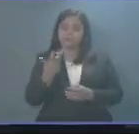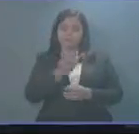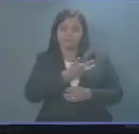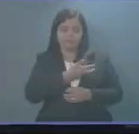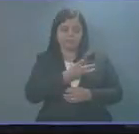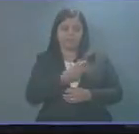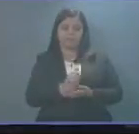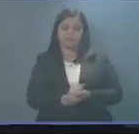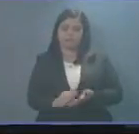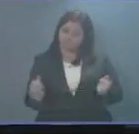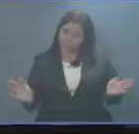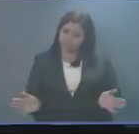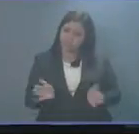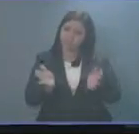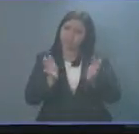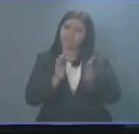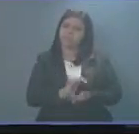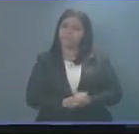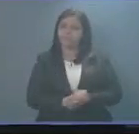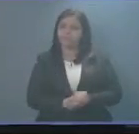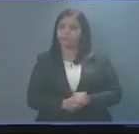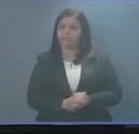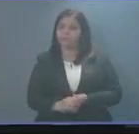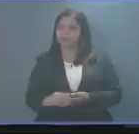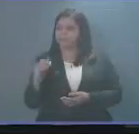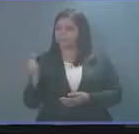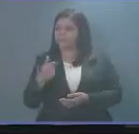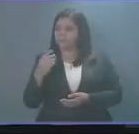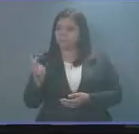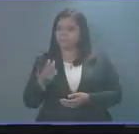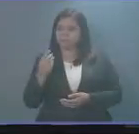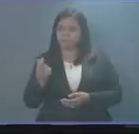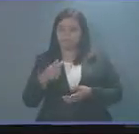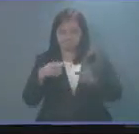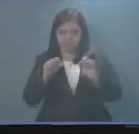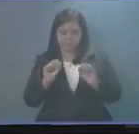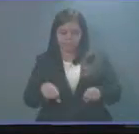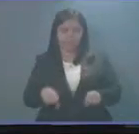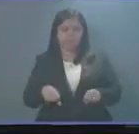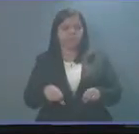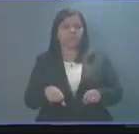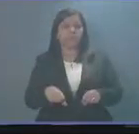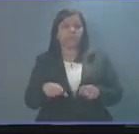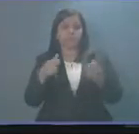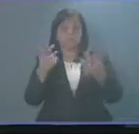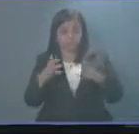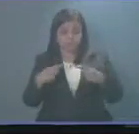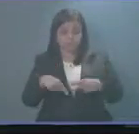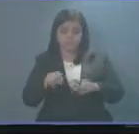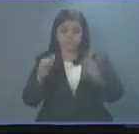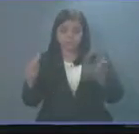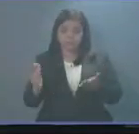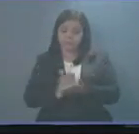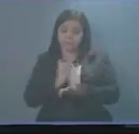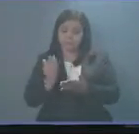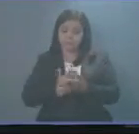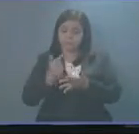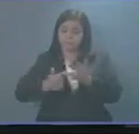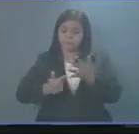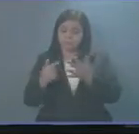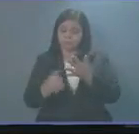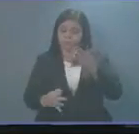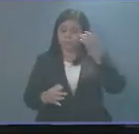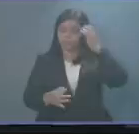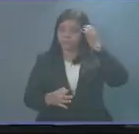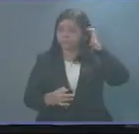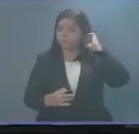que inmediatamente o muy pronto asuman el estudio de la ley